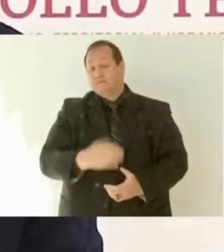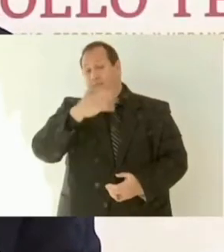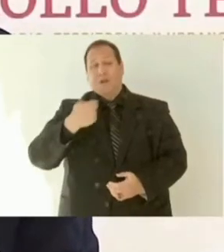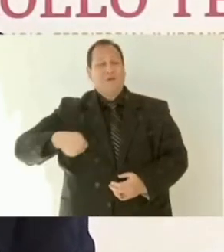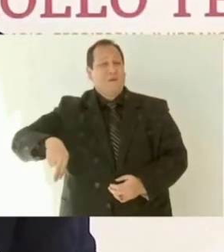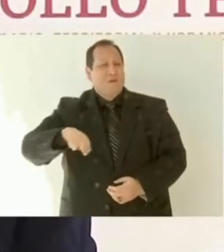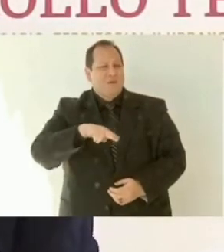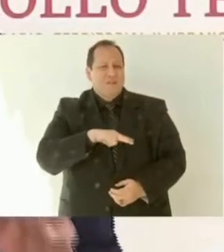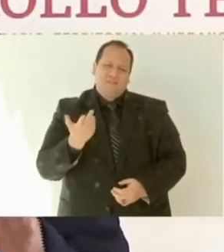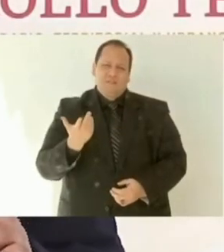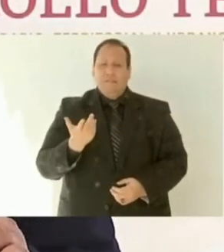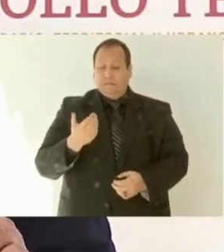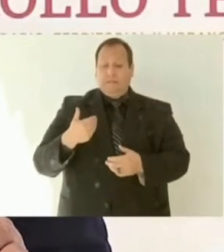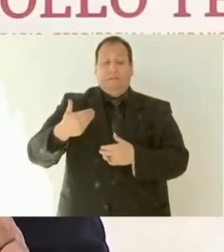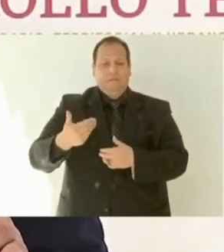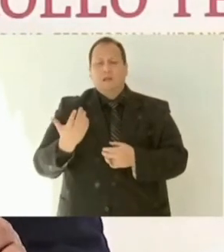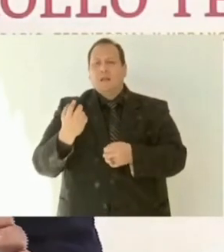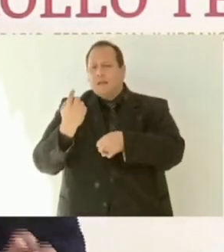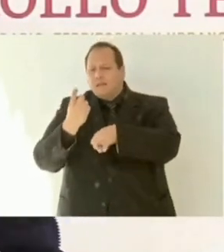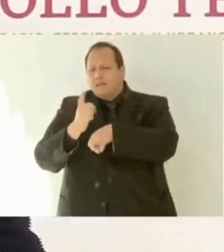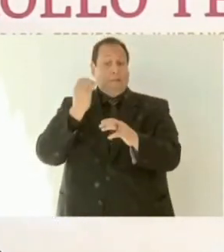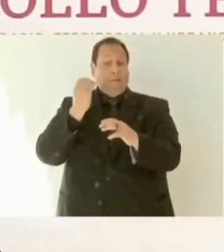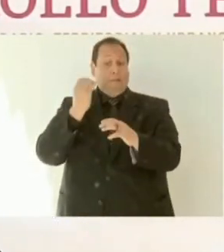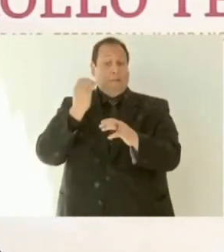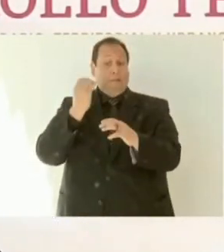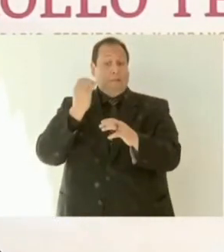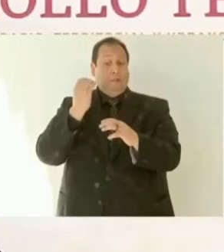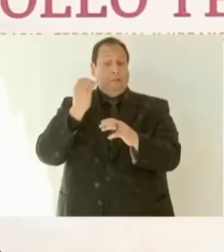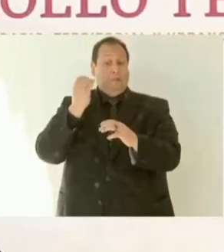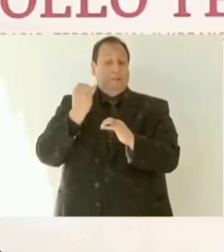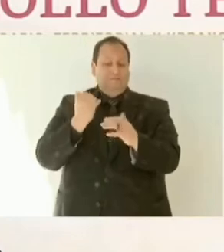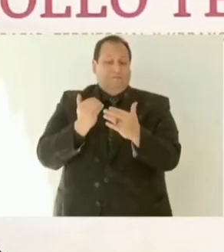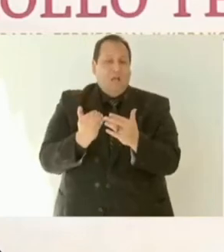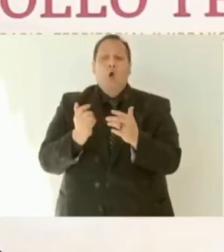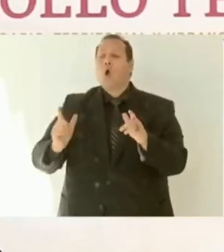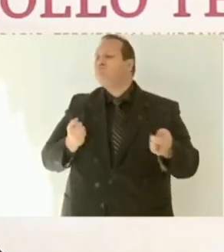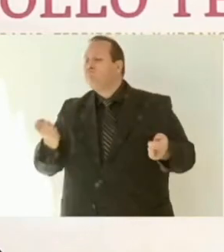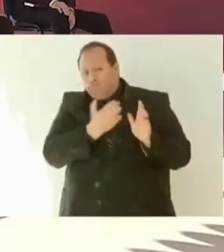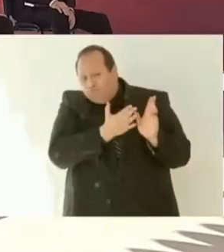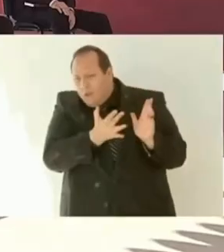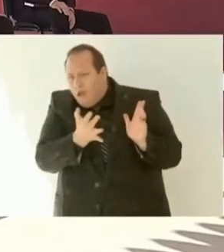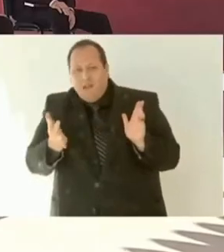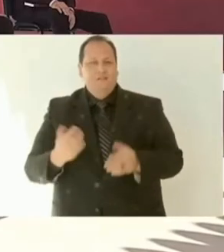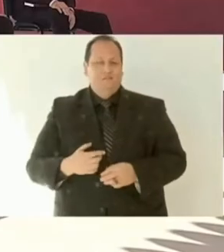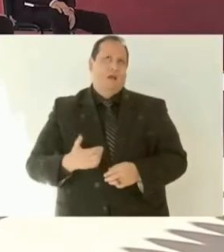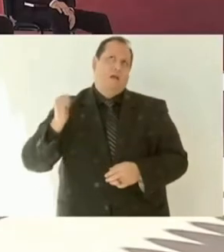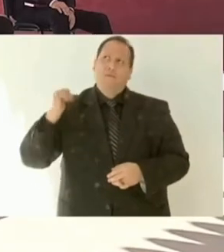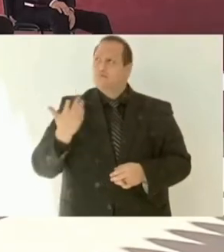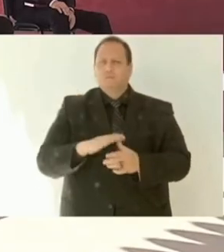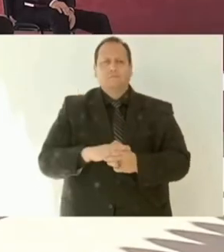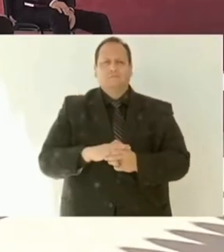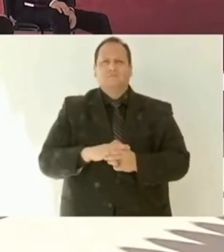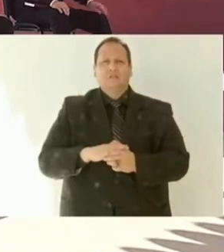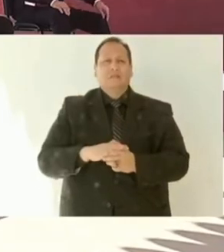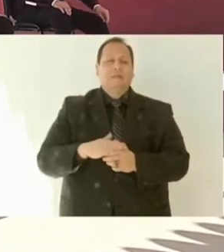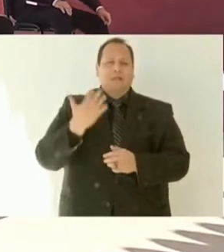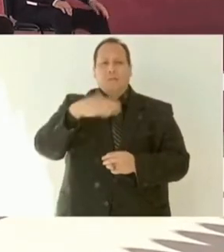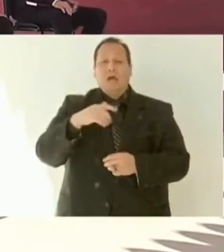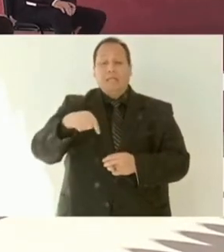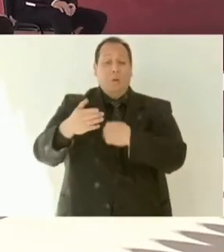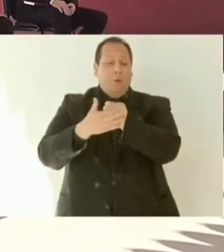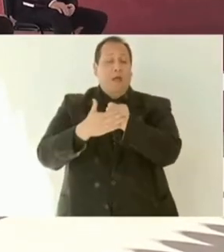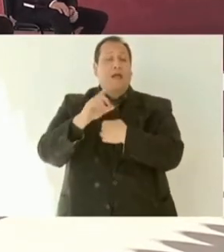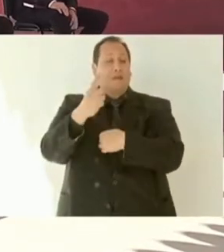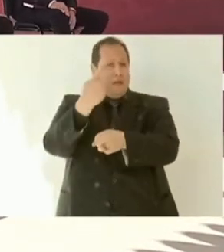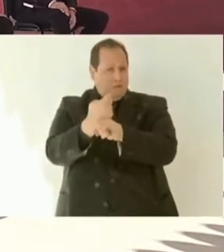Estamos da unos días de cumplir 2 años de gobierno. Día primero de diciembre